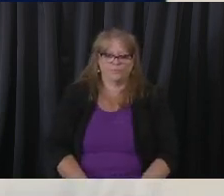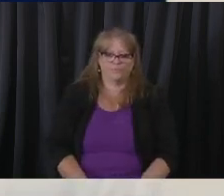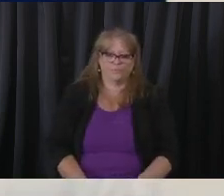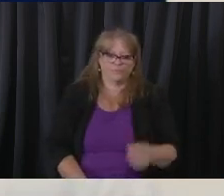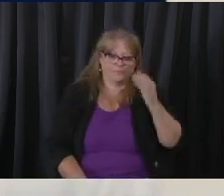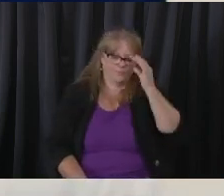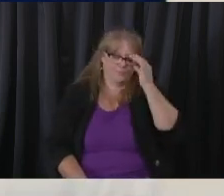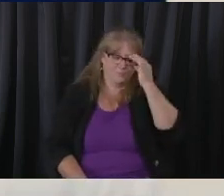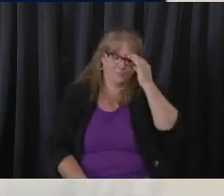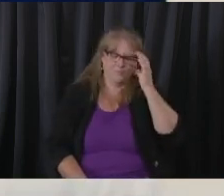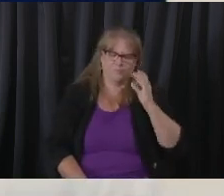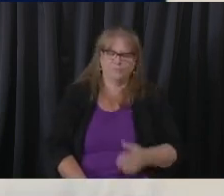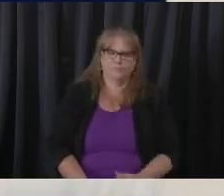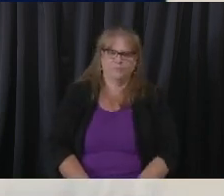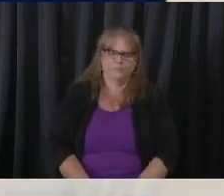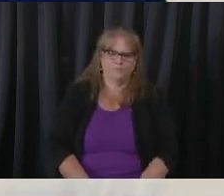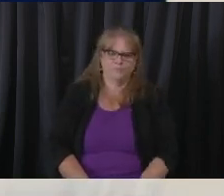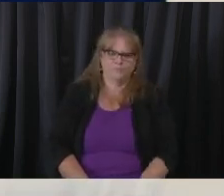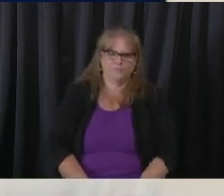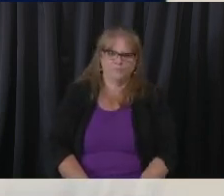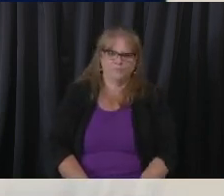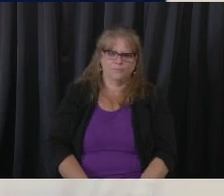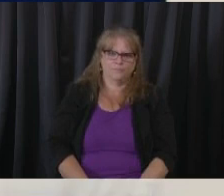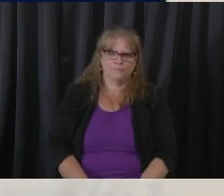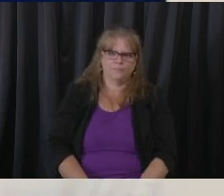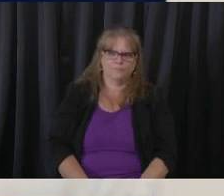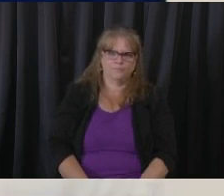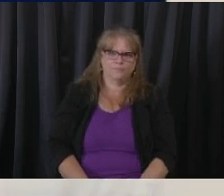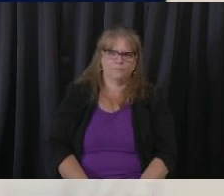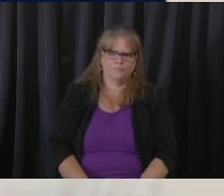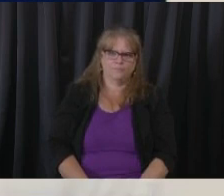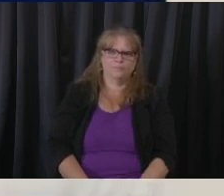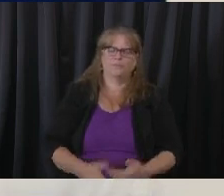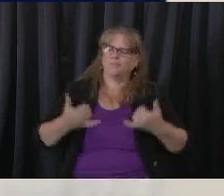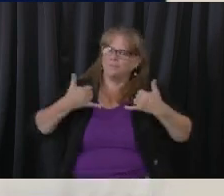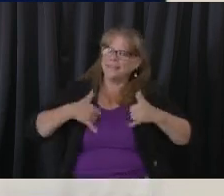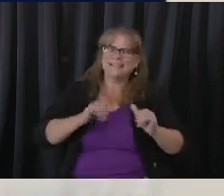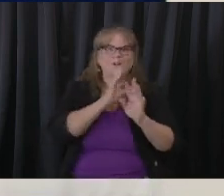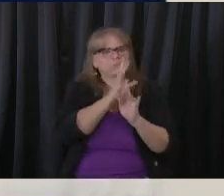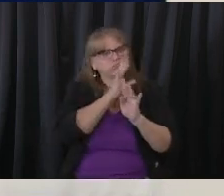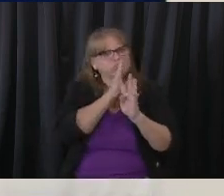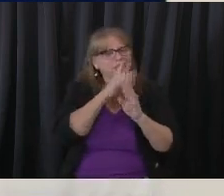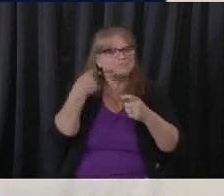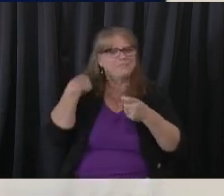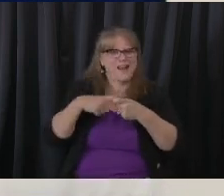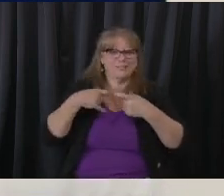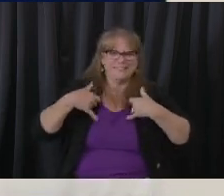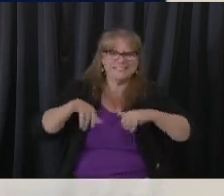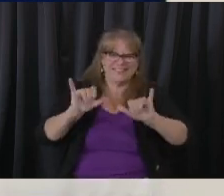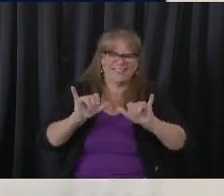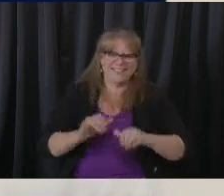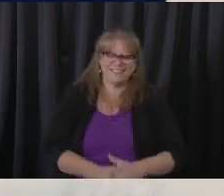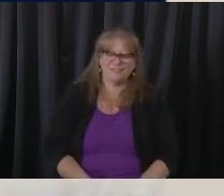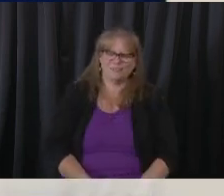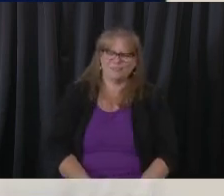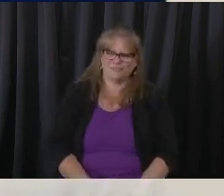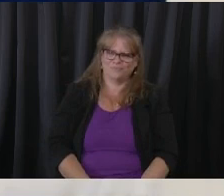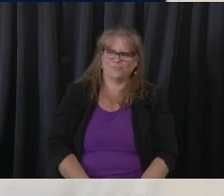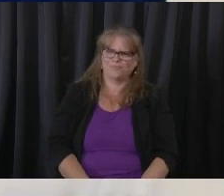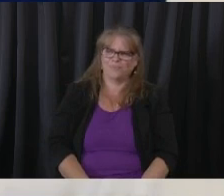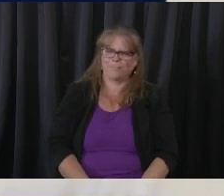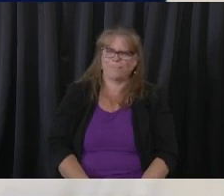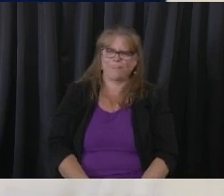en la colaboración con los funcionarios de salud pública locales para asegurarnos de que tengan los recursos